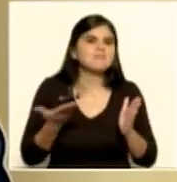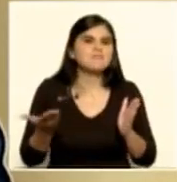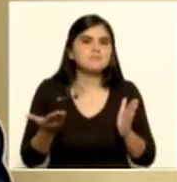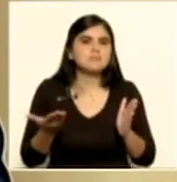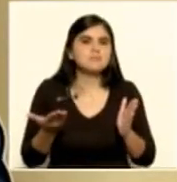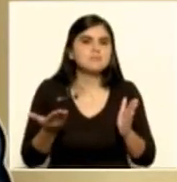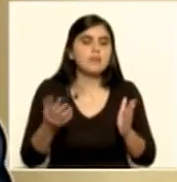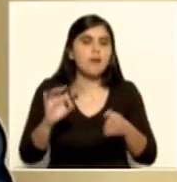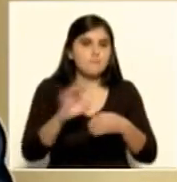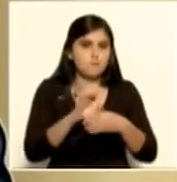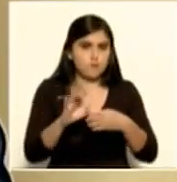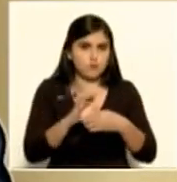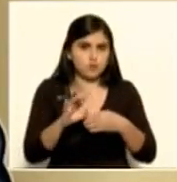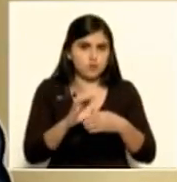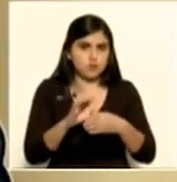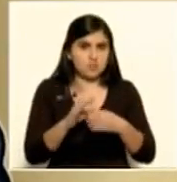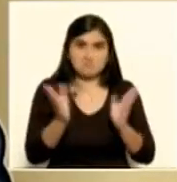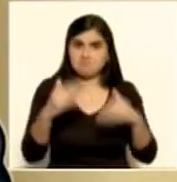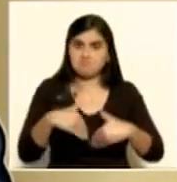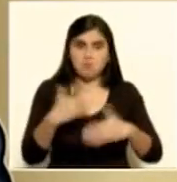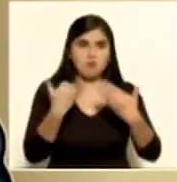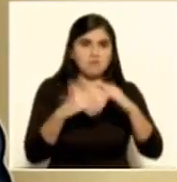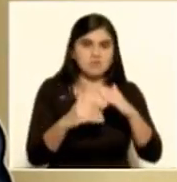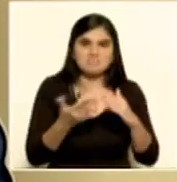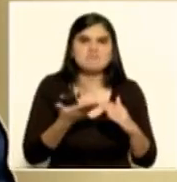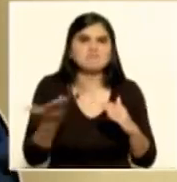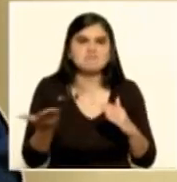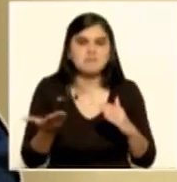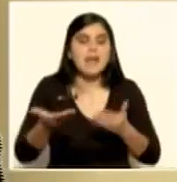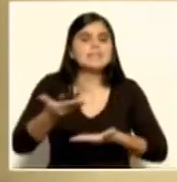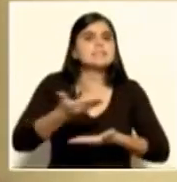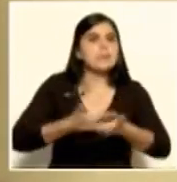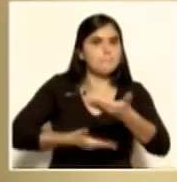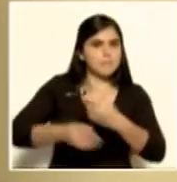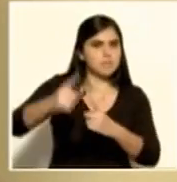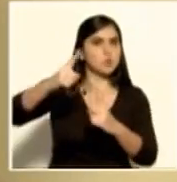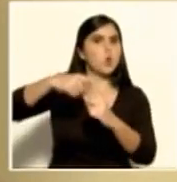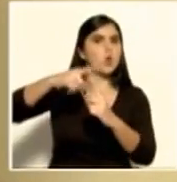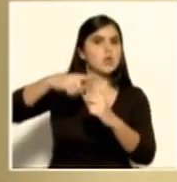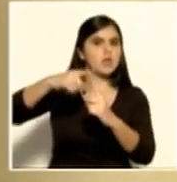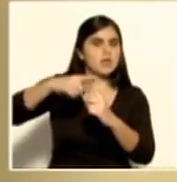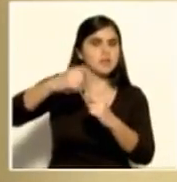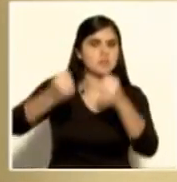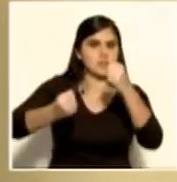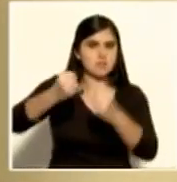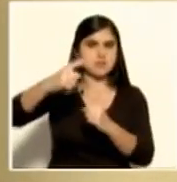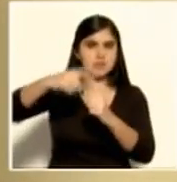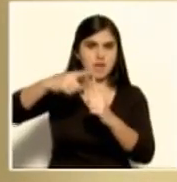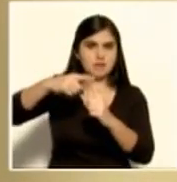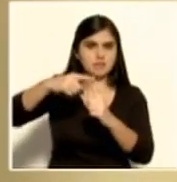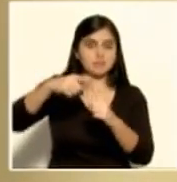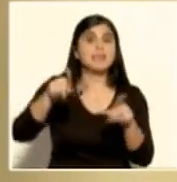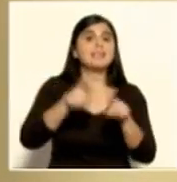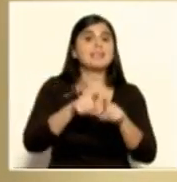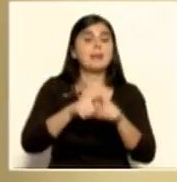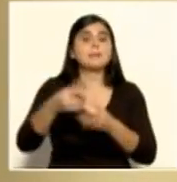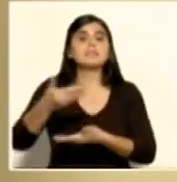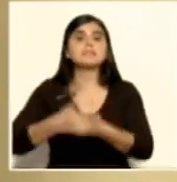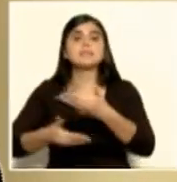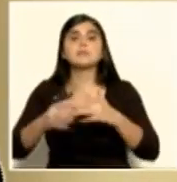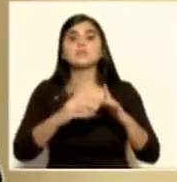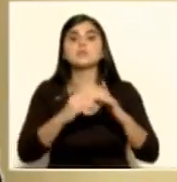para que funcione sin restricciones el servicio de taxi y el servicio especial de transporte